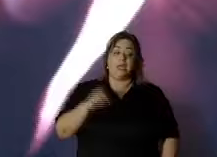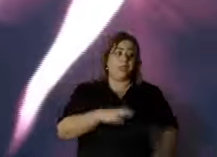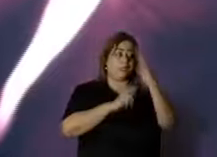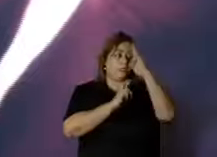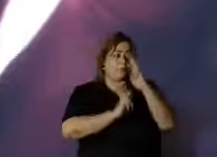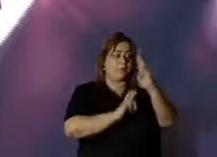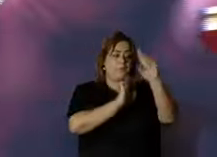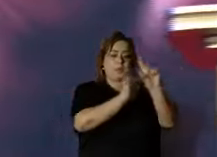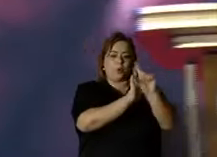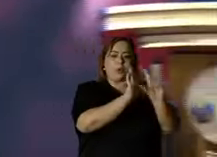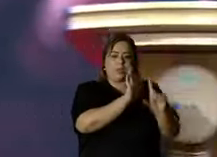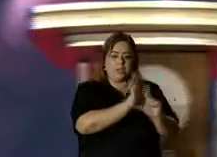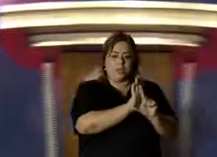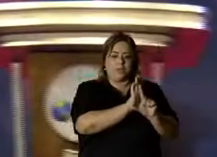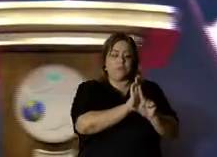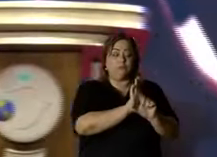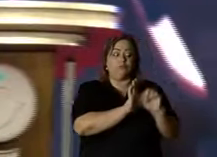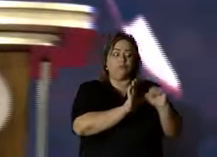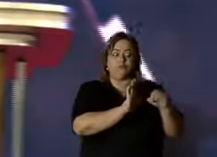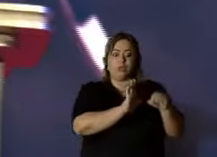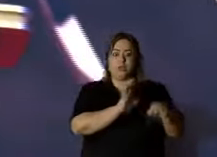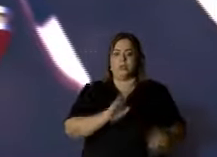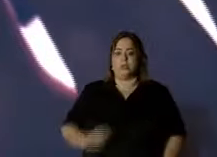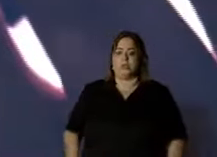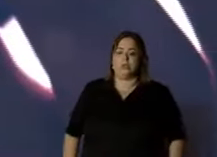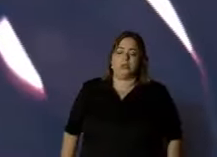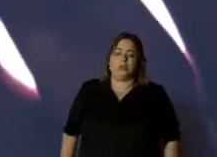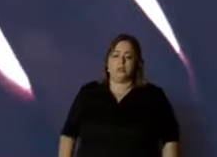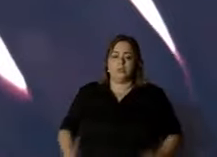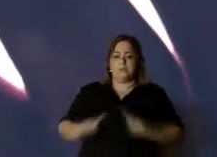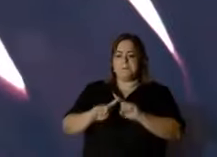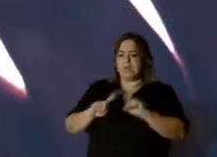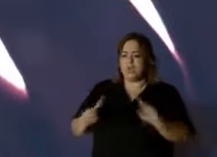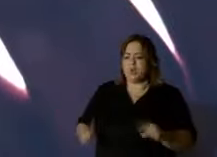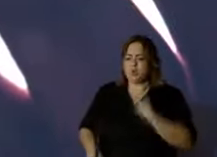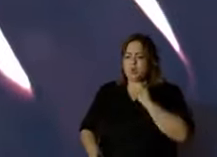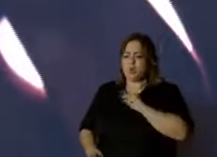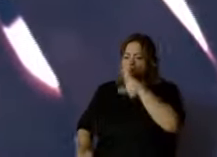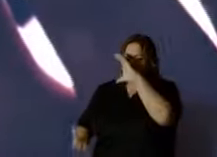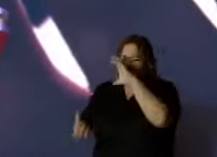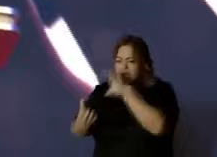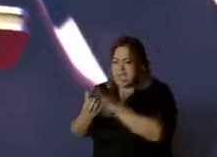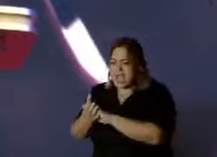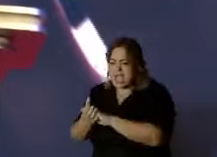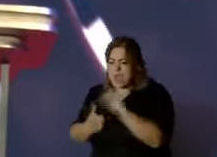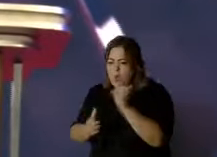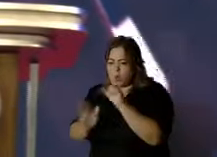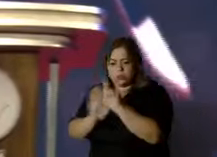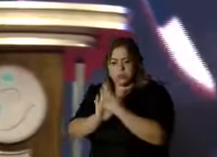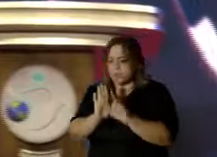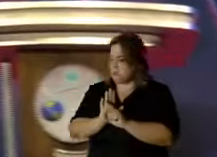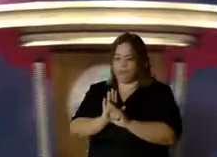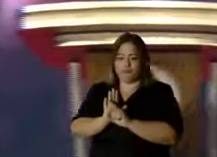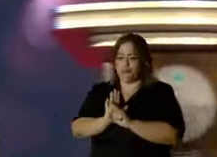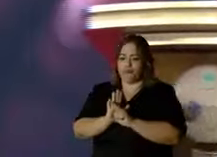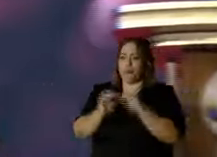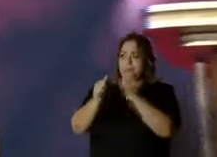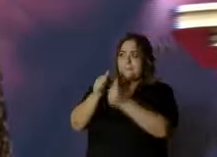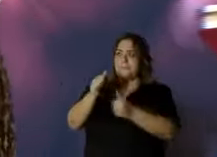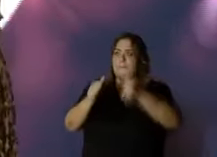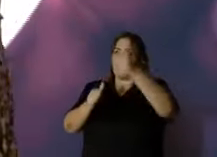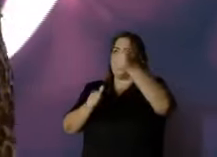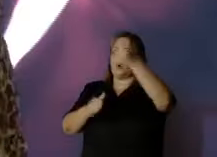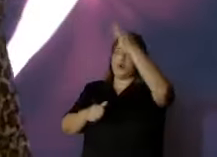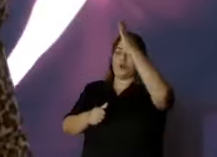hay gente que no viene porque le está creyendo más allá que lo que dice el Señor. Solo cree. En Japón